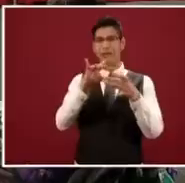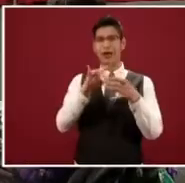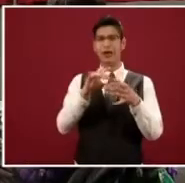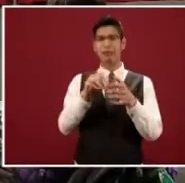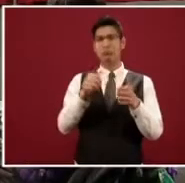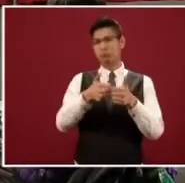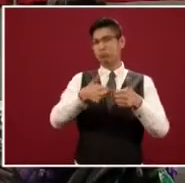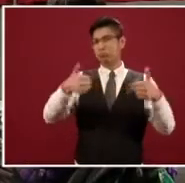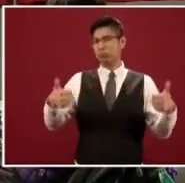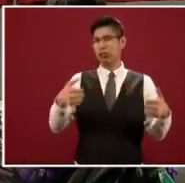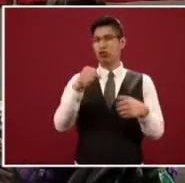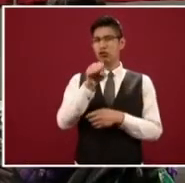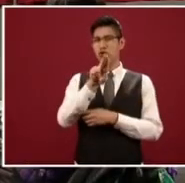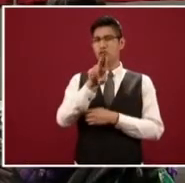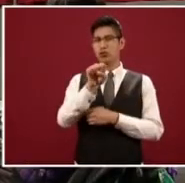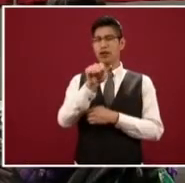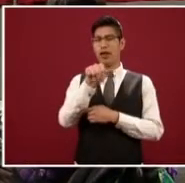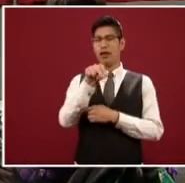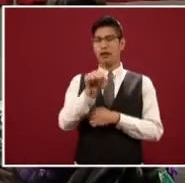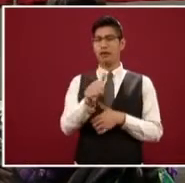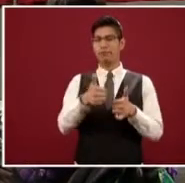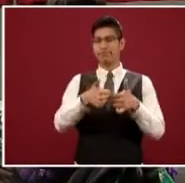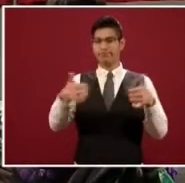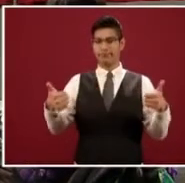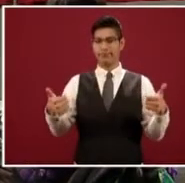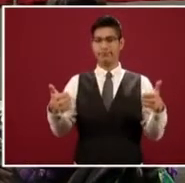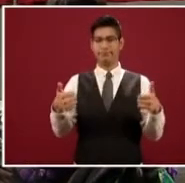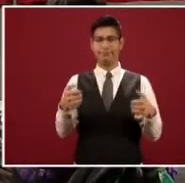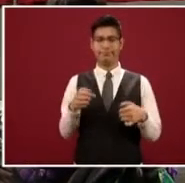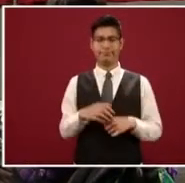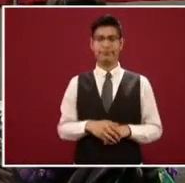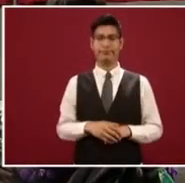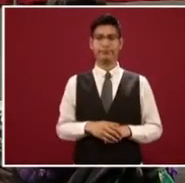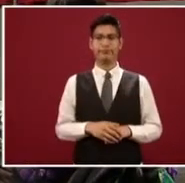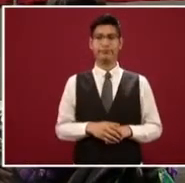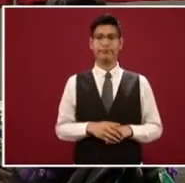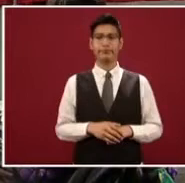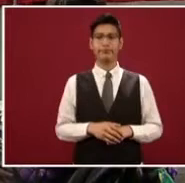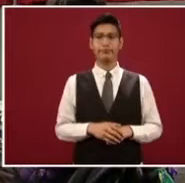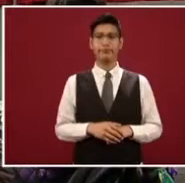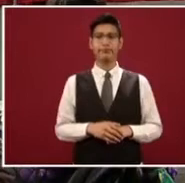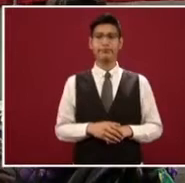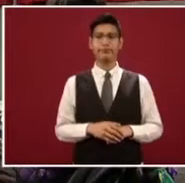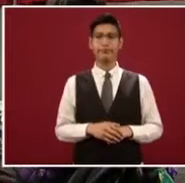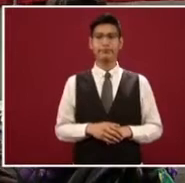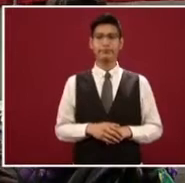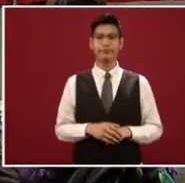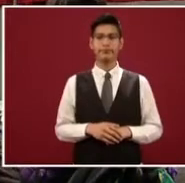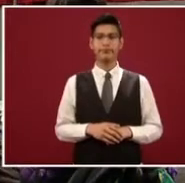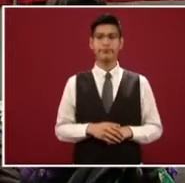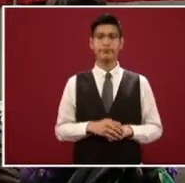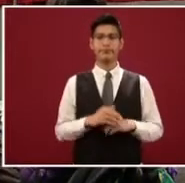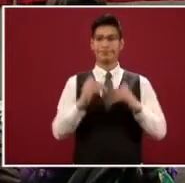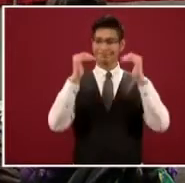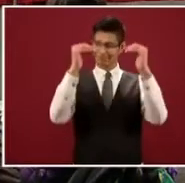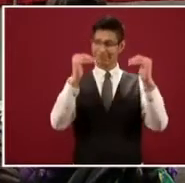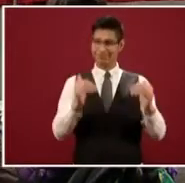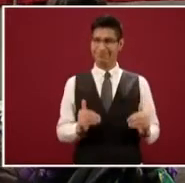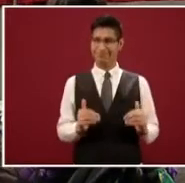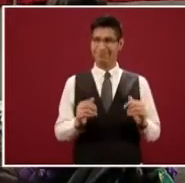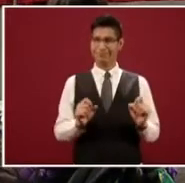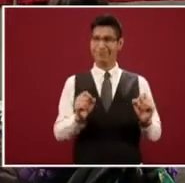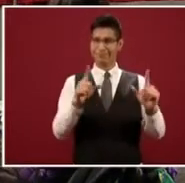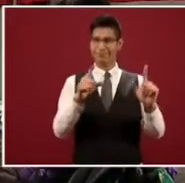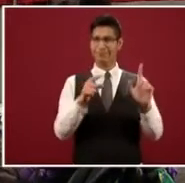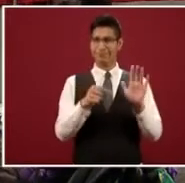de los elementos de las disposiciones. Con mucho gusto. Si nos pueden, por favor, proporcionar la siguiente diapositiva.